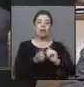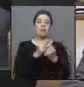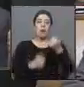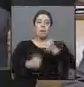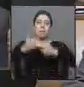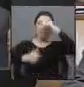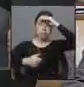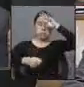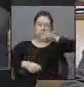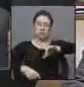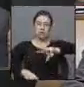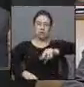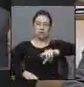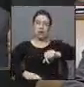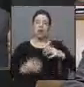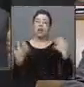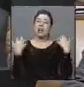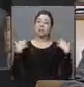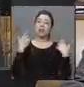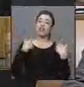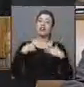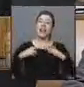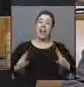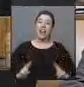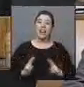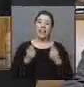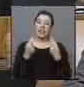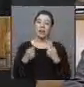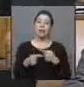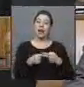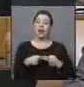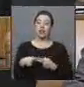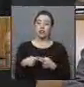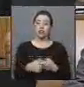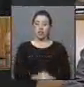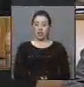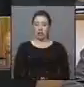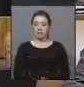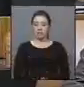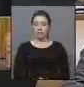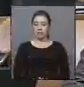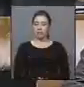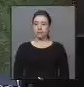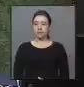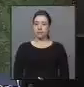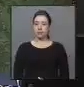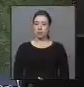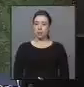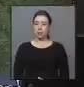...profesionales del delito y nuestra responsabilidad es rescatarlos para la sociedad para que no vuelvan a delinquir. Gracias, Presidenta.